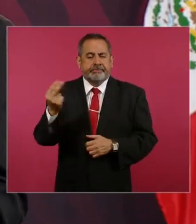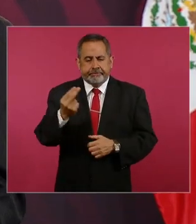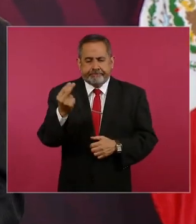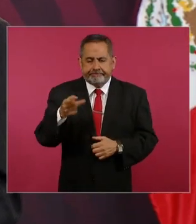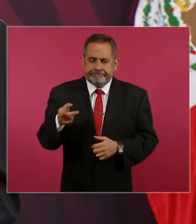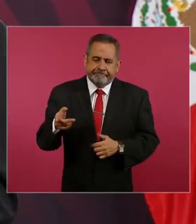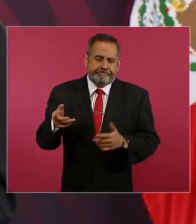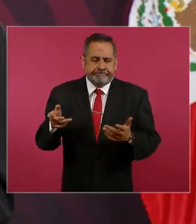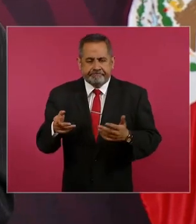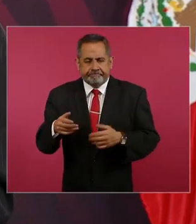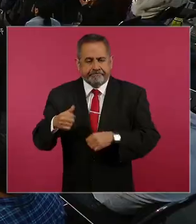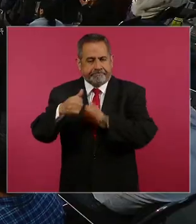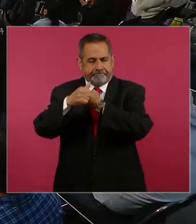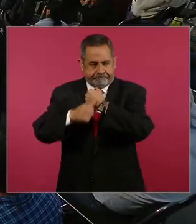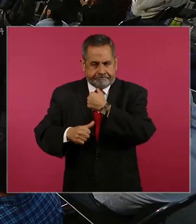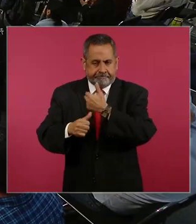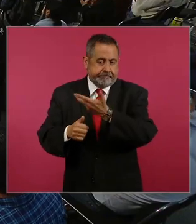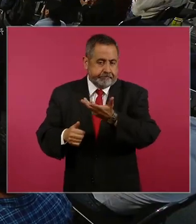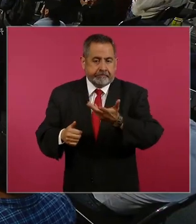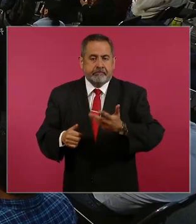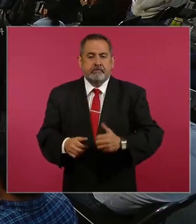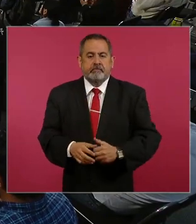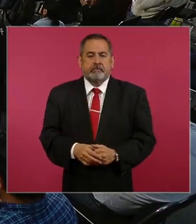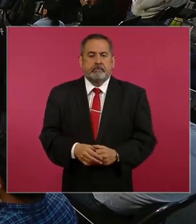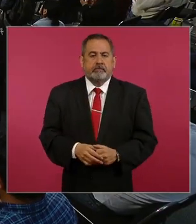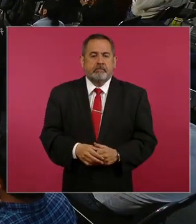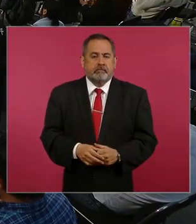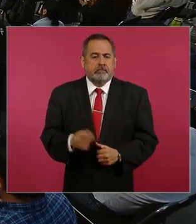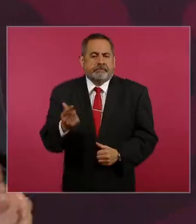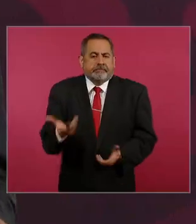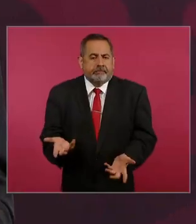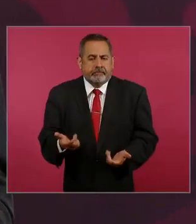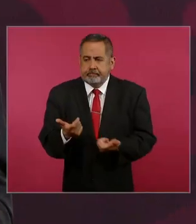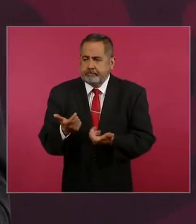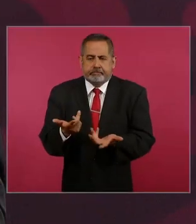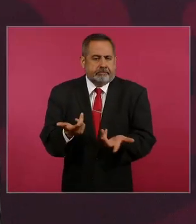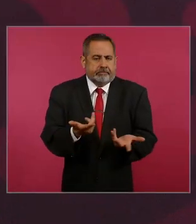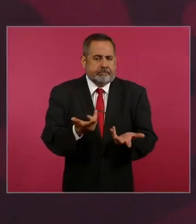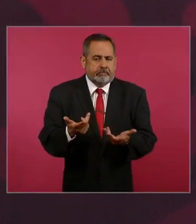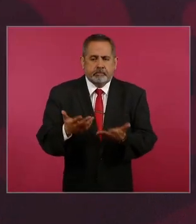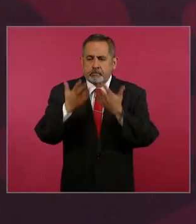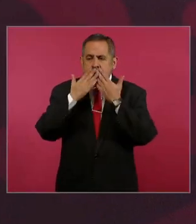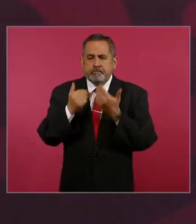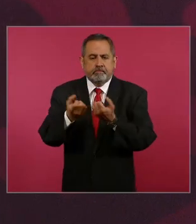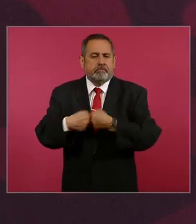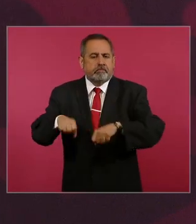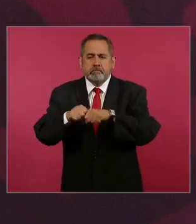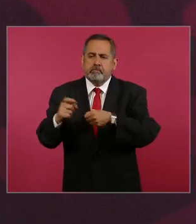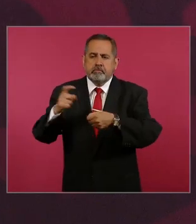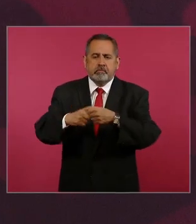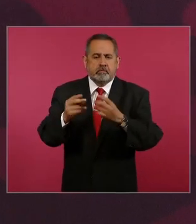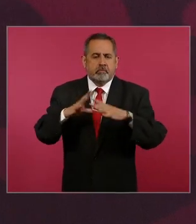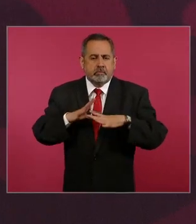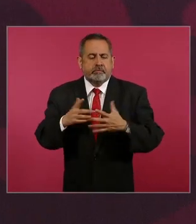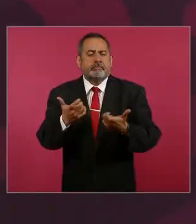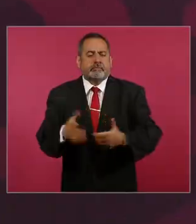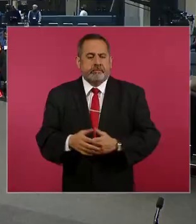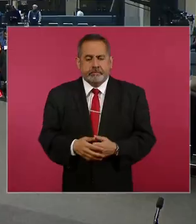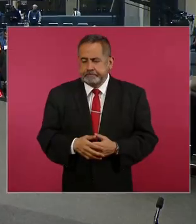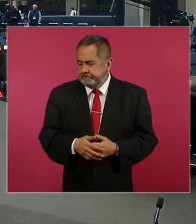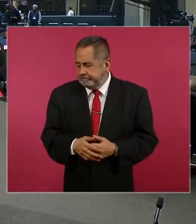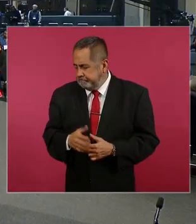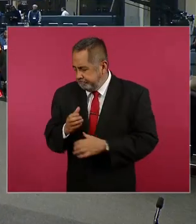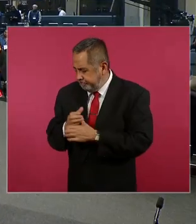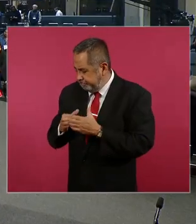una intervención quirúrgica ¿qué hacen? que no tiene seguridad social venden lo